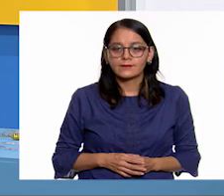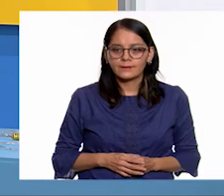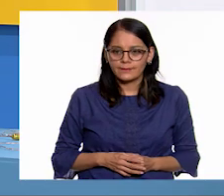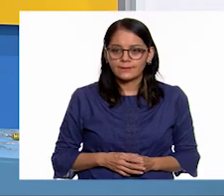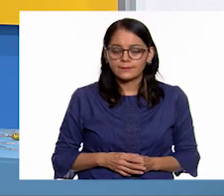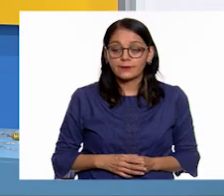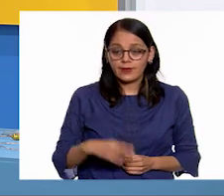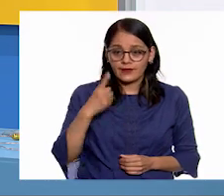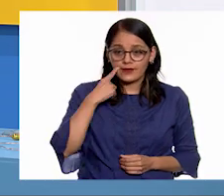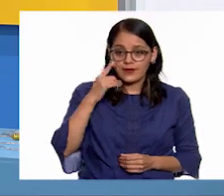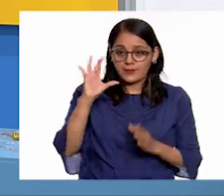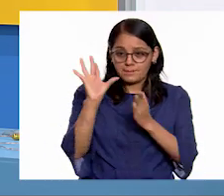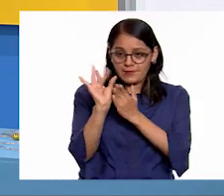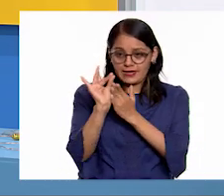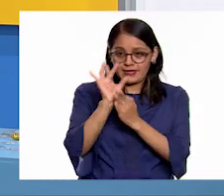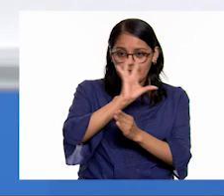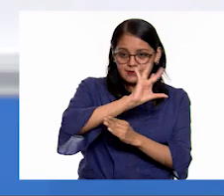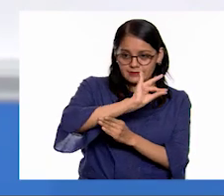De esta manera.